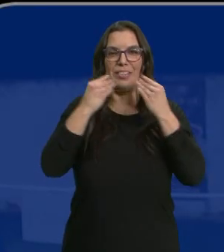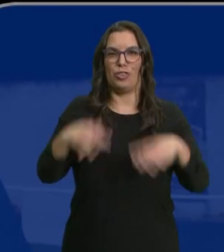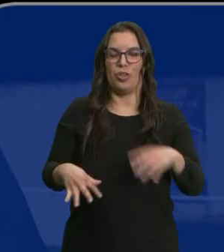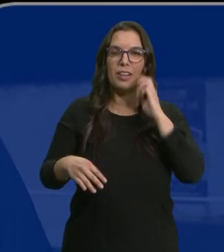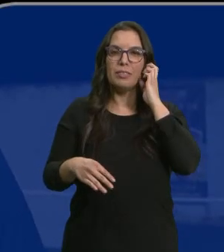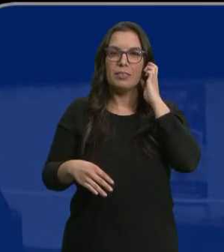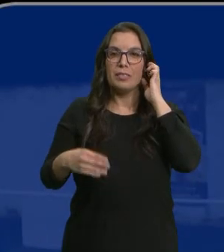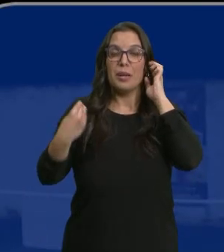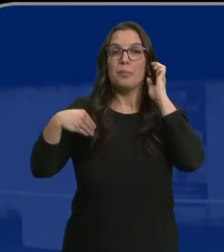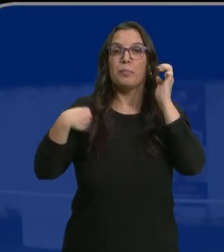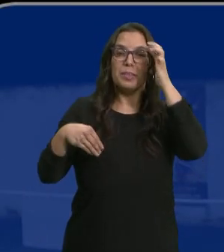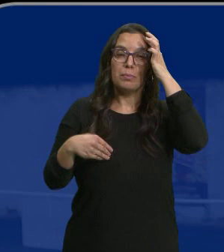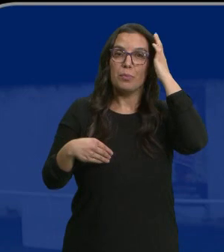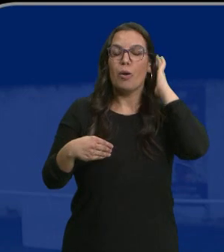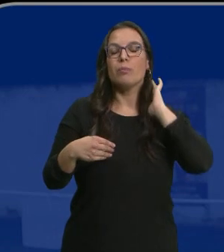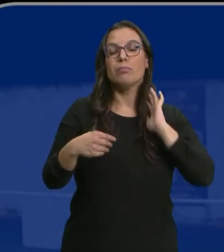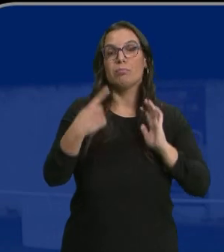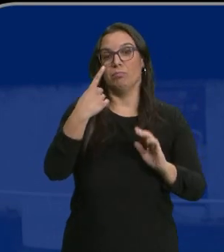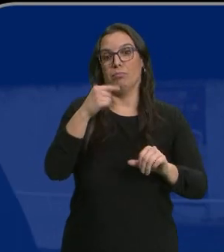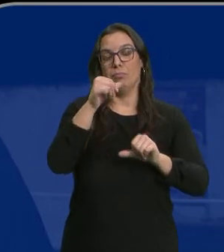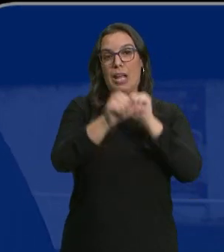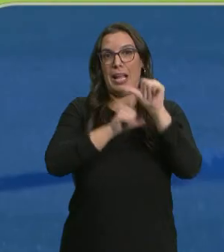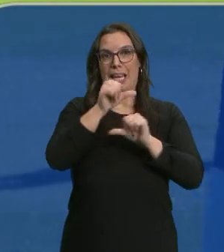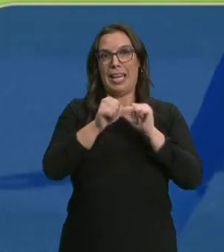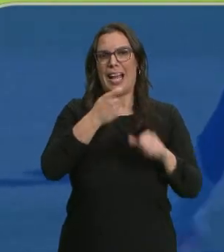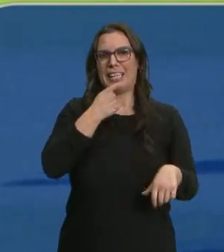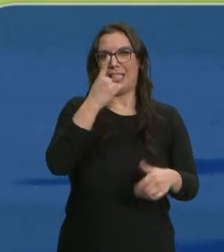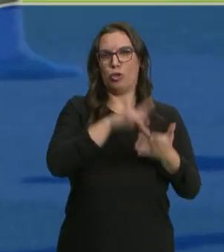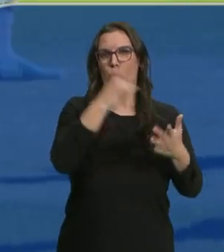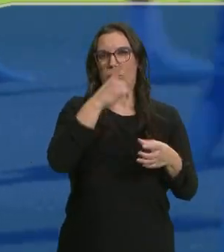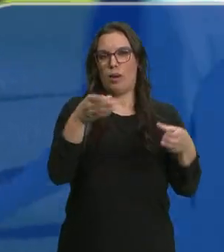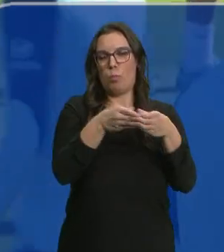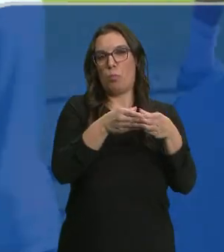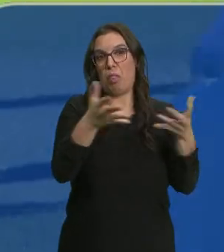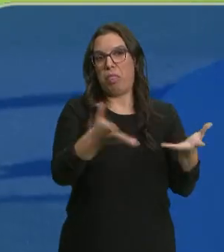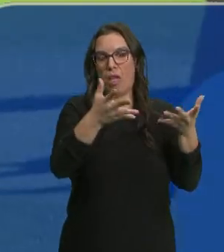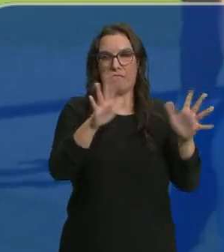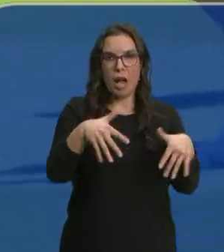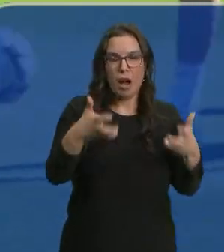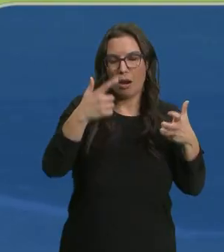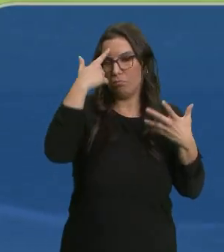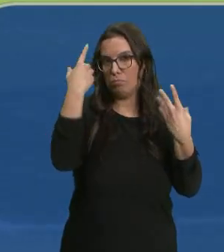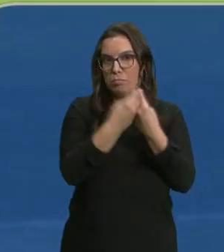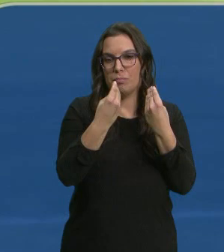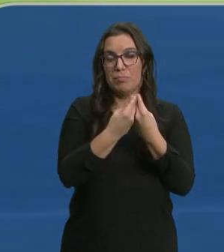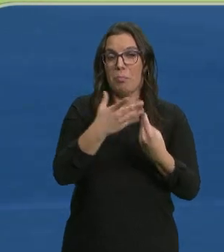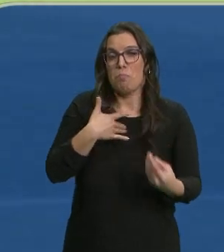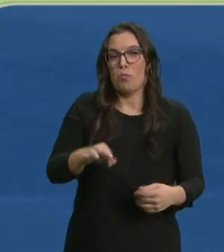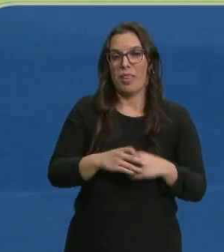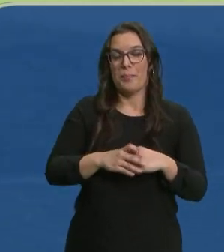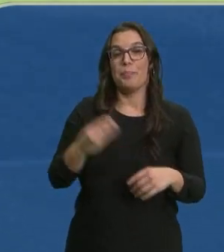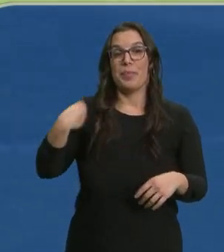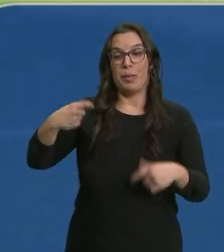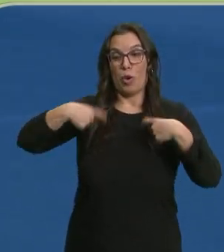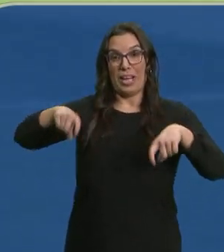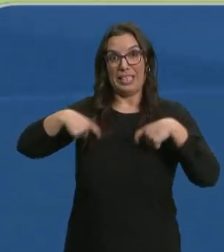cuando el Leicester gana la Premier, que yo no entendí, digo, no sé qué ha podido pasar ahí. Esto podría asemejarse, de verdad. En los banquillos, el Cholo es el entrenador